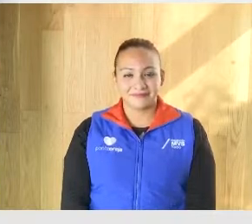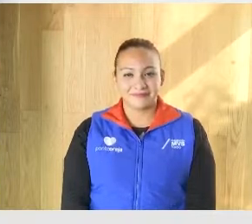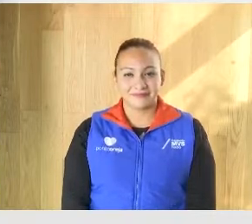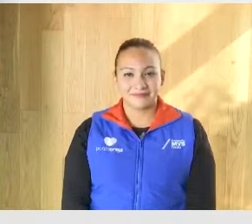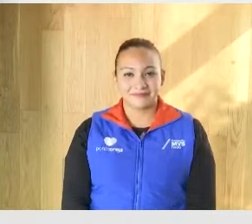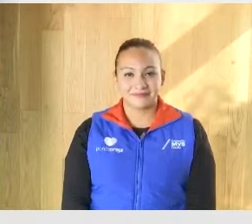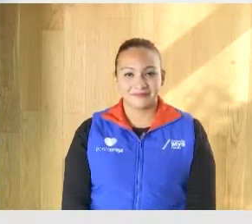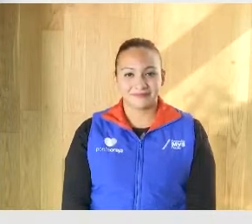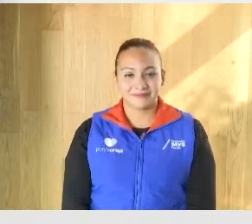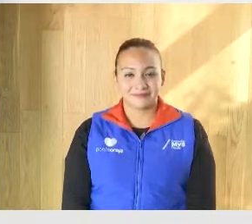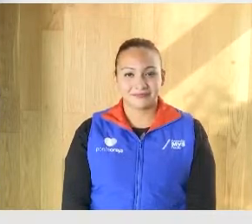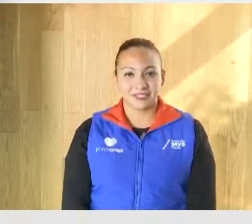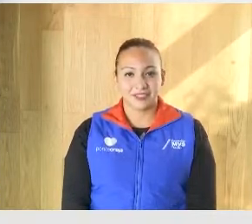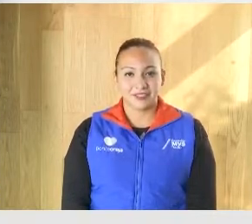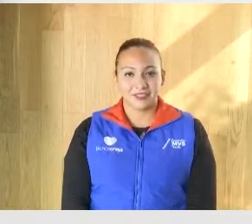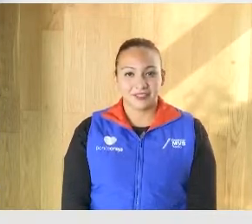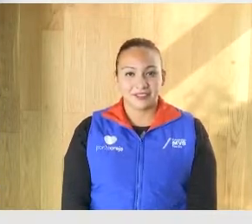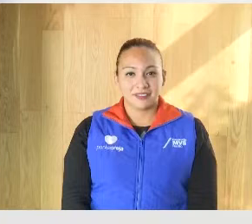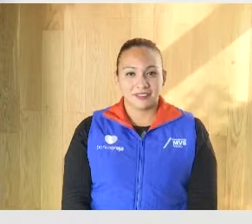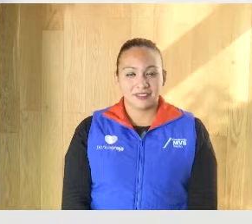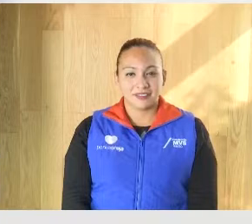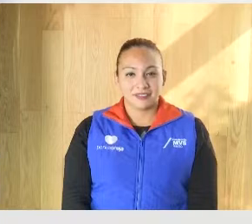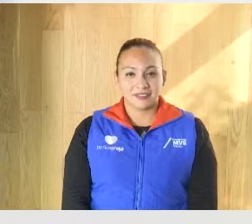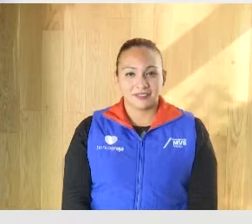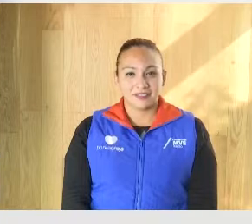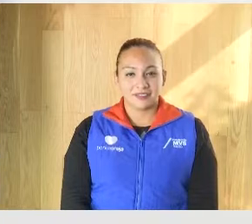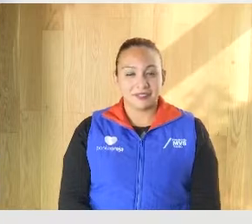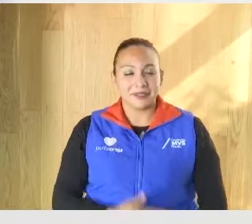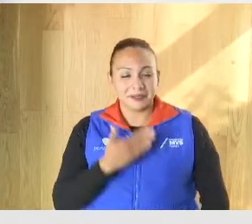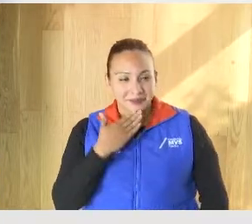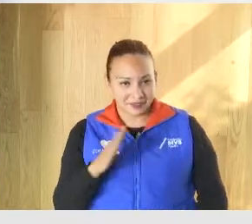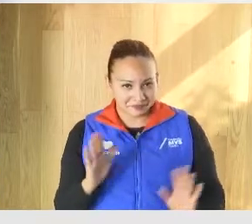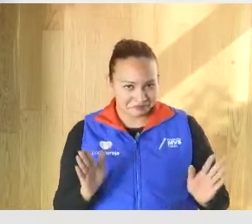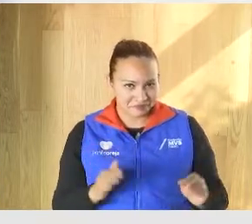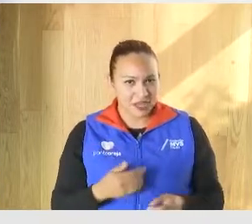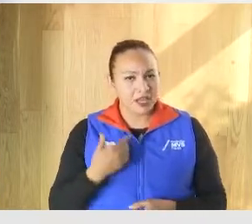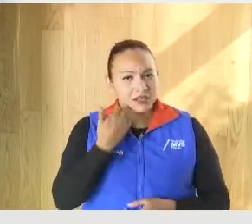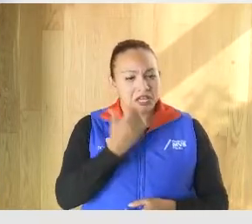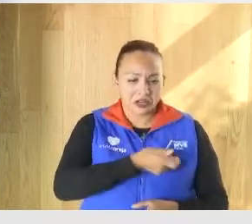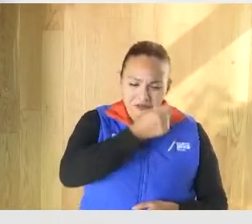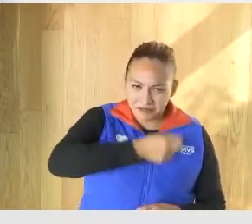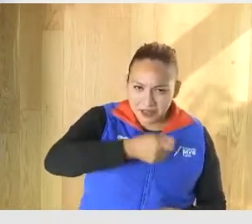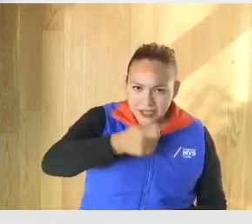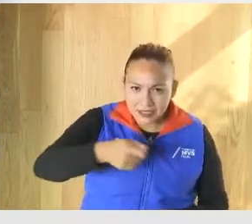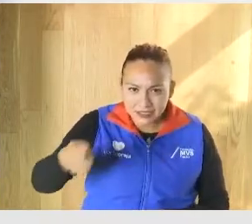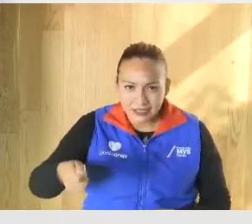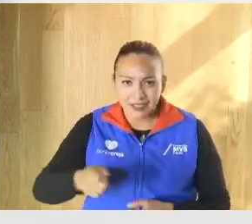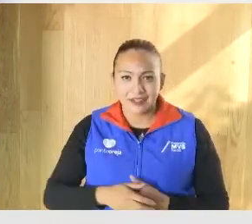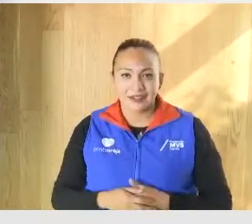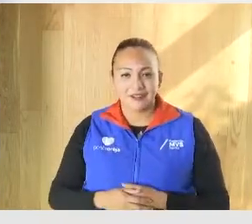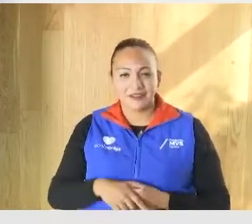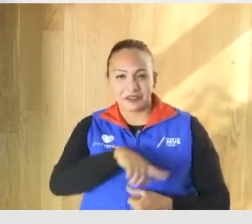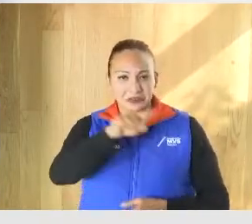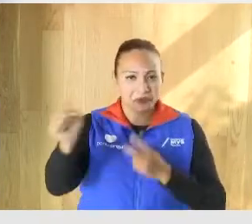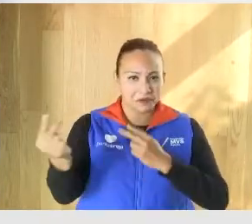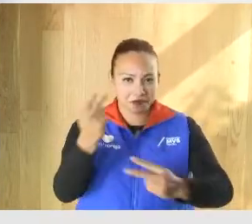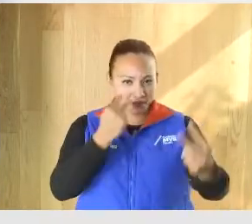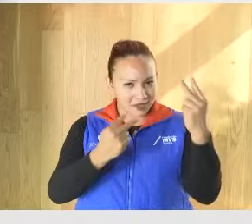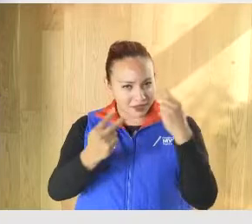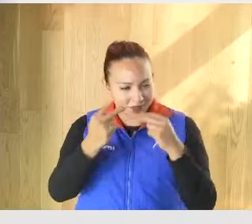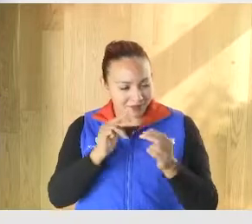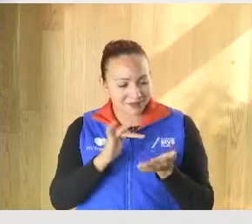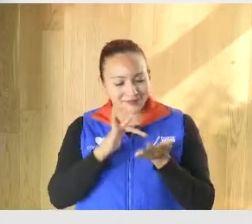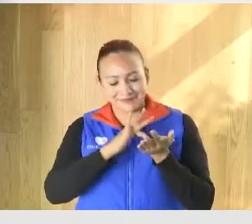No sé si me escucháis al otro lado. Nada, bueno, pues saludar a todos los que habéis tomado el tiempo, ¿no?, para escuchar